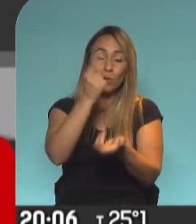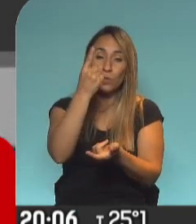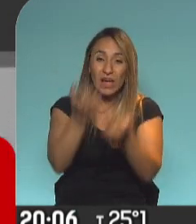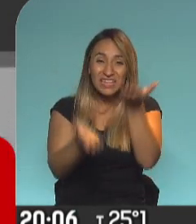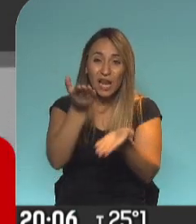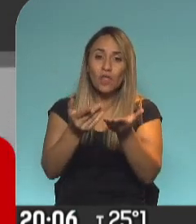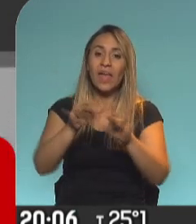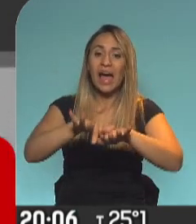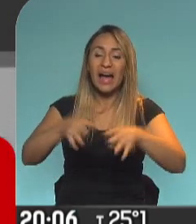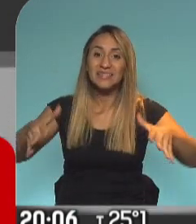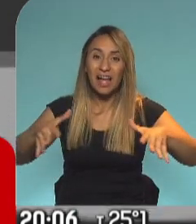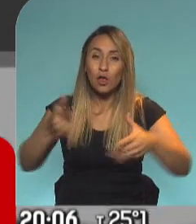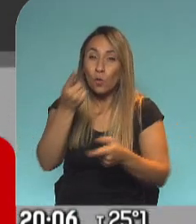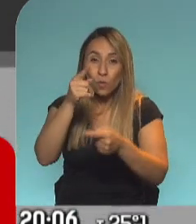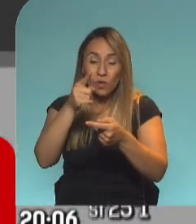lo paga